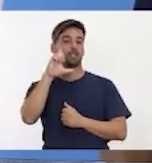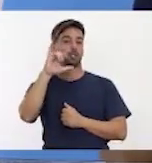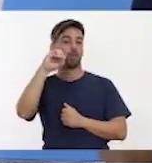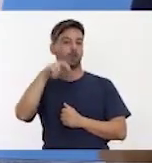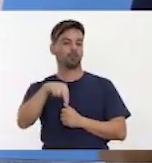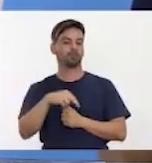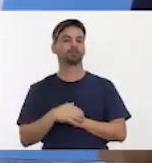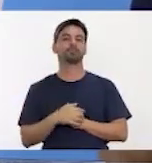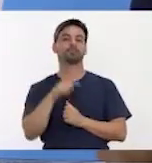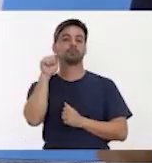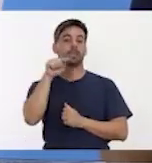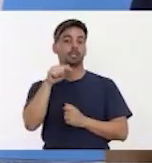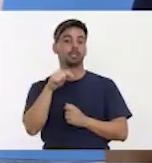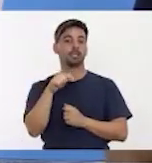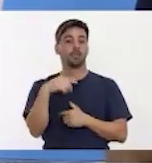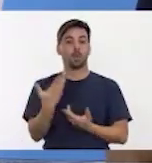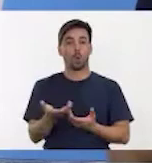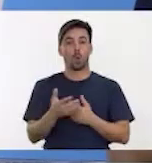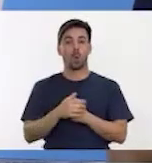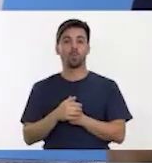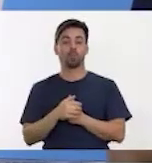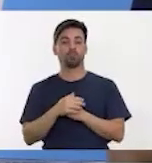El resultado de esta Guerra de Secesión,